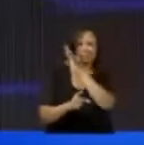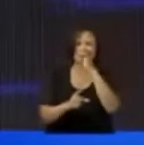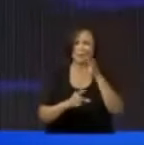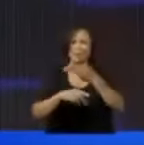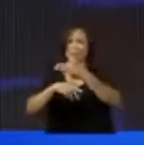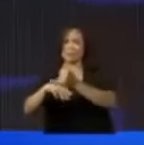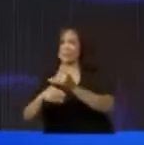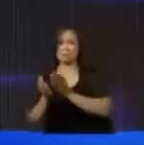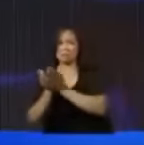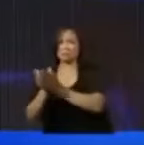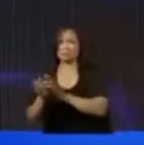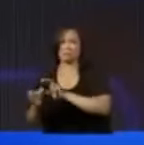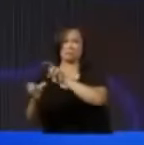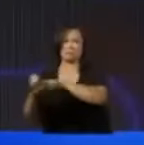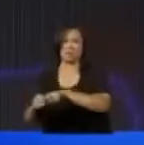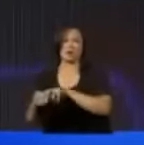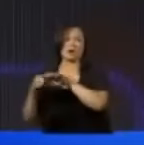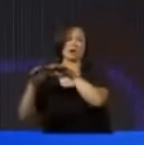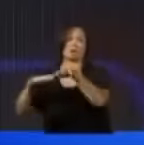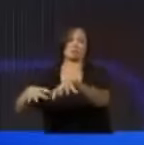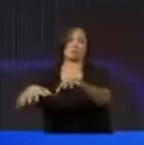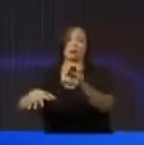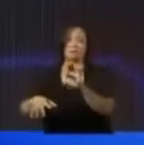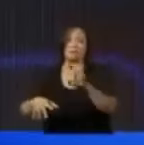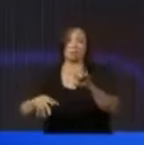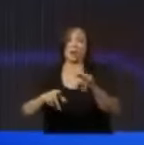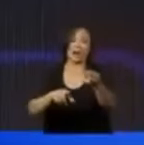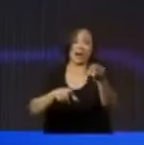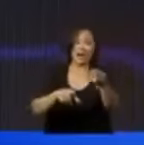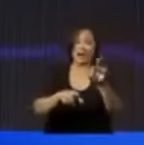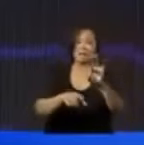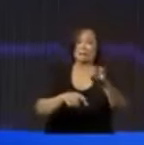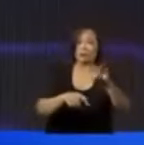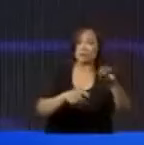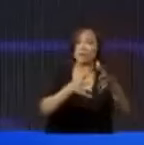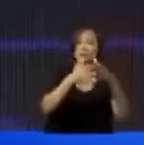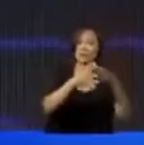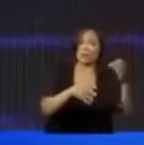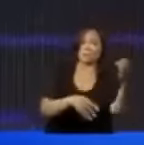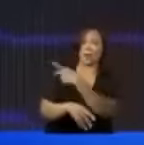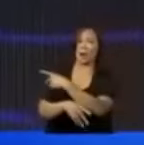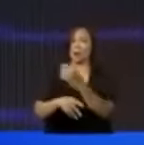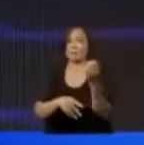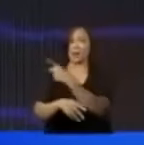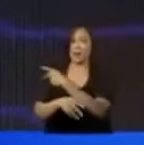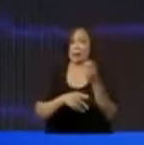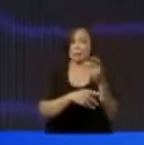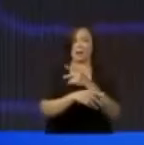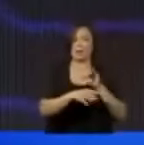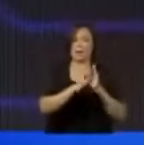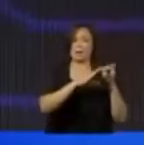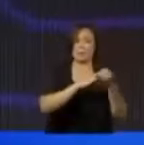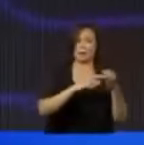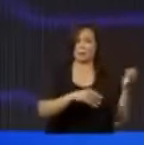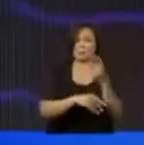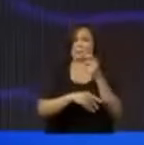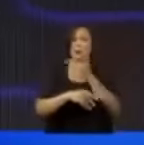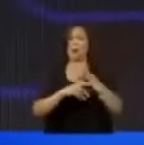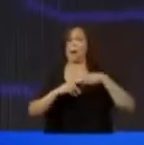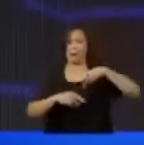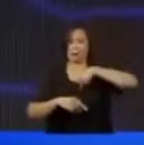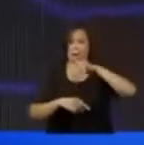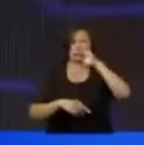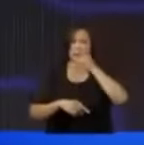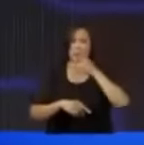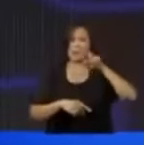Haití se parte en yola hacia las costas de la Florida, desde allá lo devuelven. Cuando van a Jamaica, desde allá los devuelven. Entonces, nos exigen a